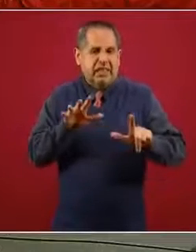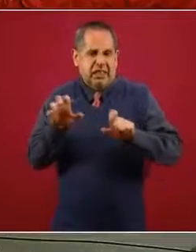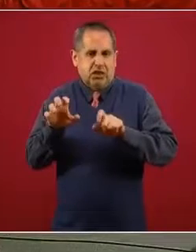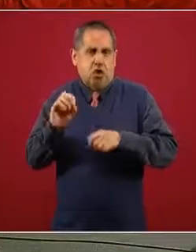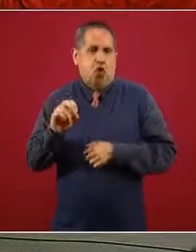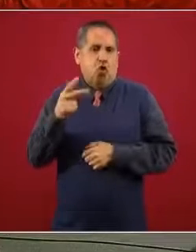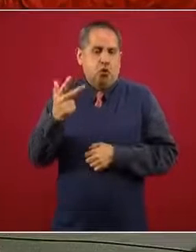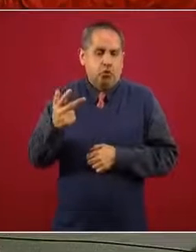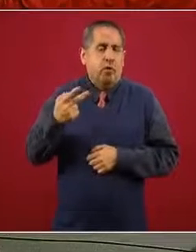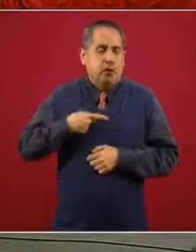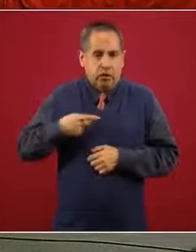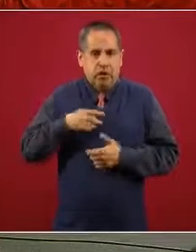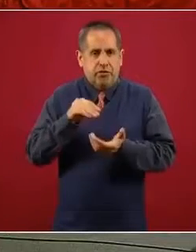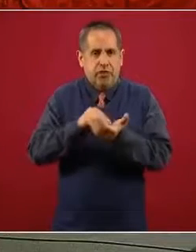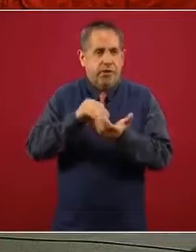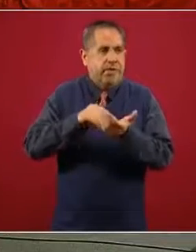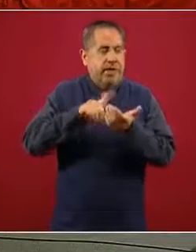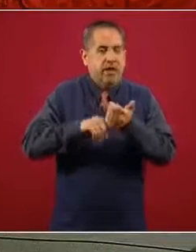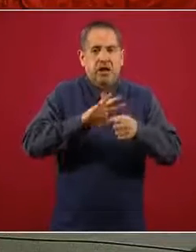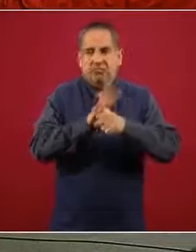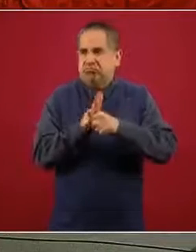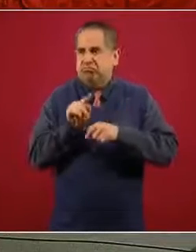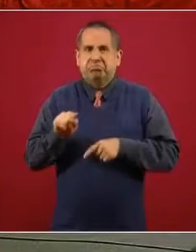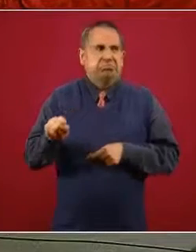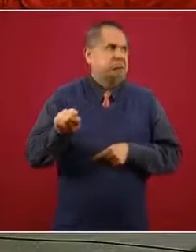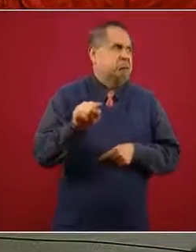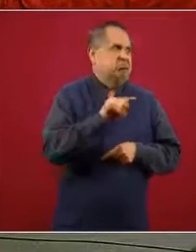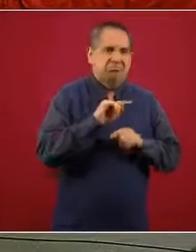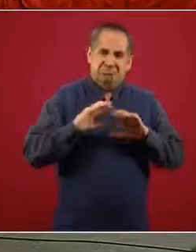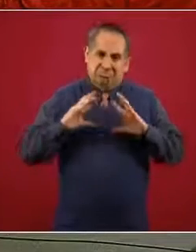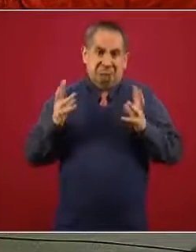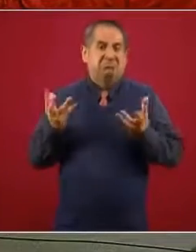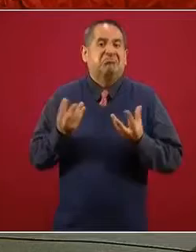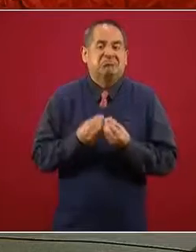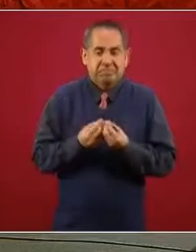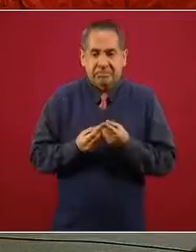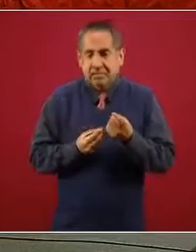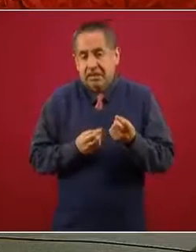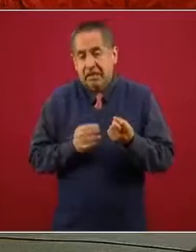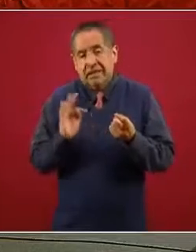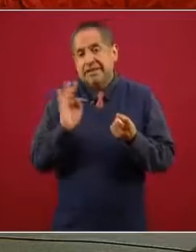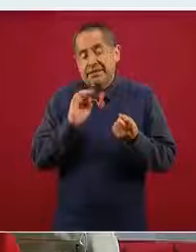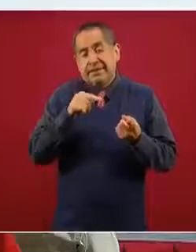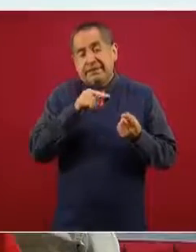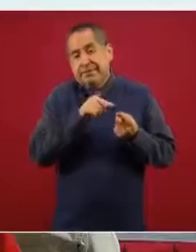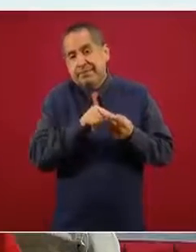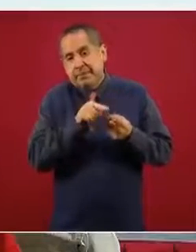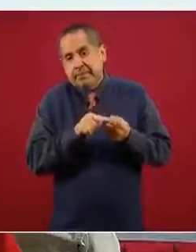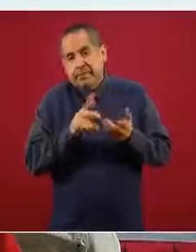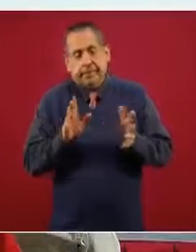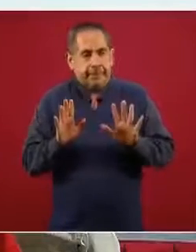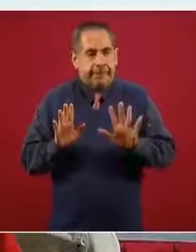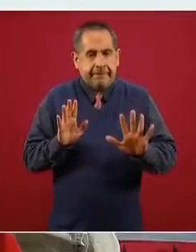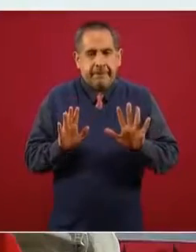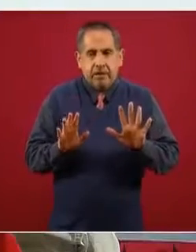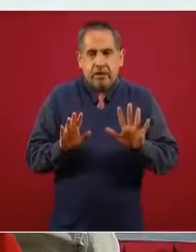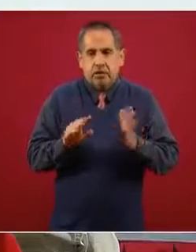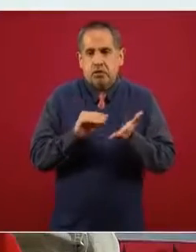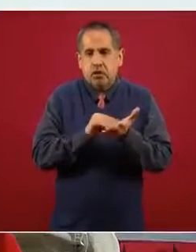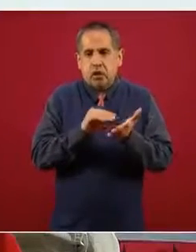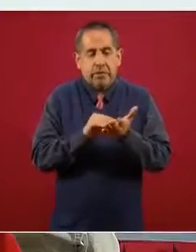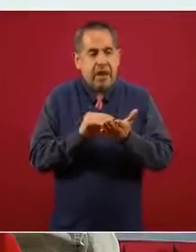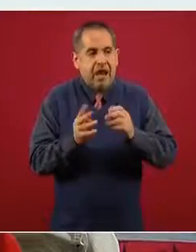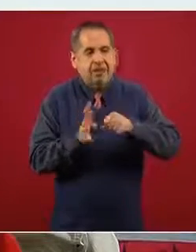48.708 casos activos, y que en su momento son, lógicamente, los que pueden seguir manteniendo todavía